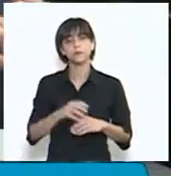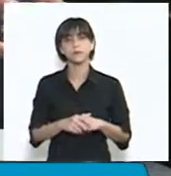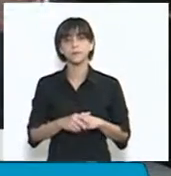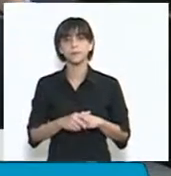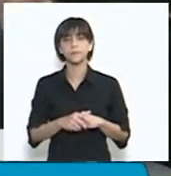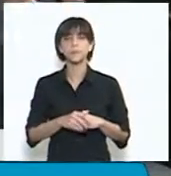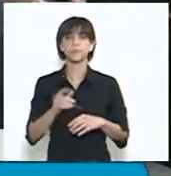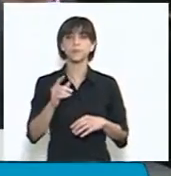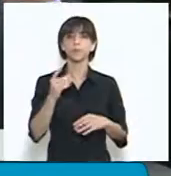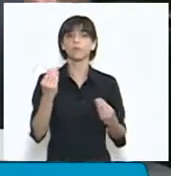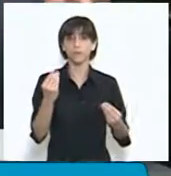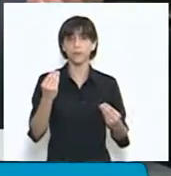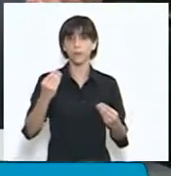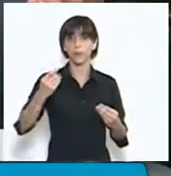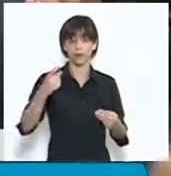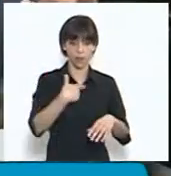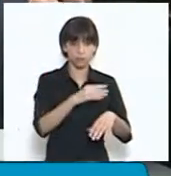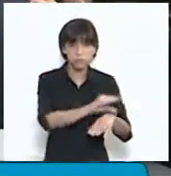que la asignación universal